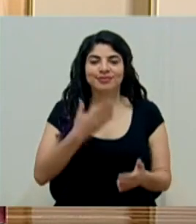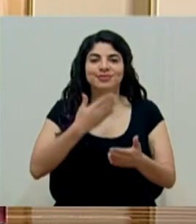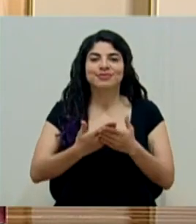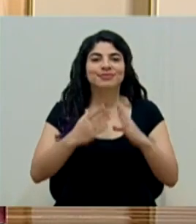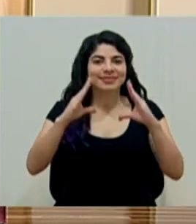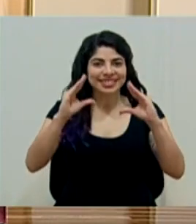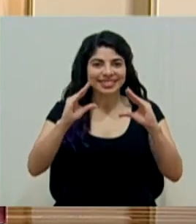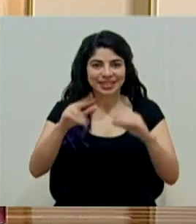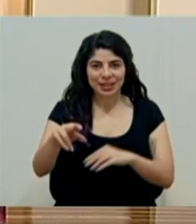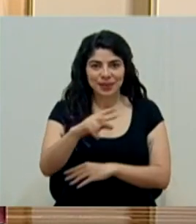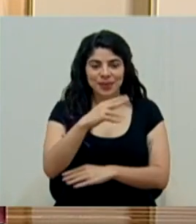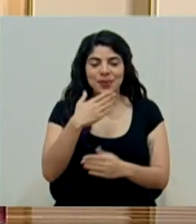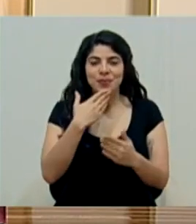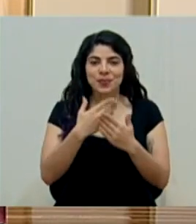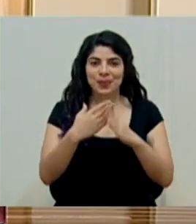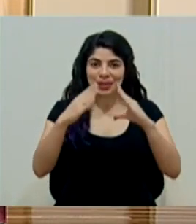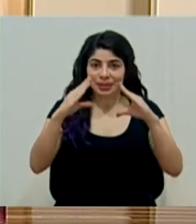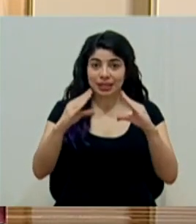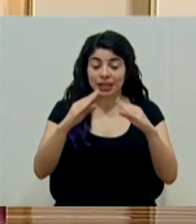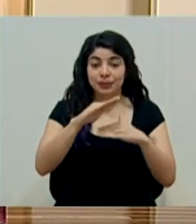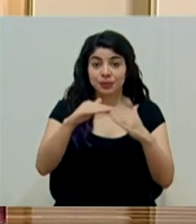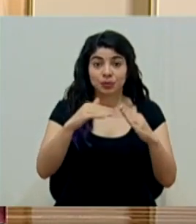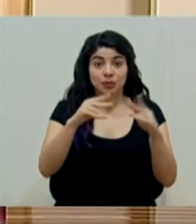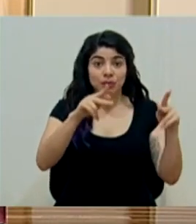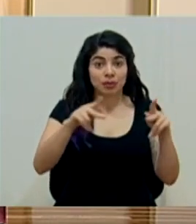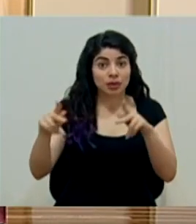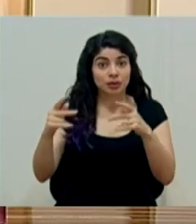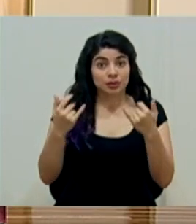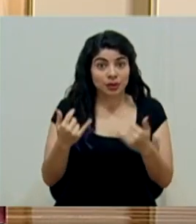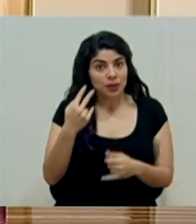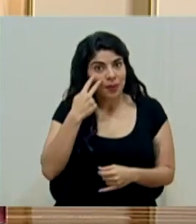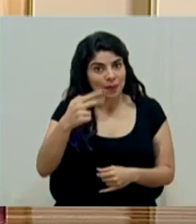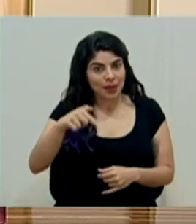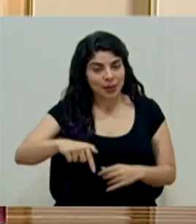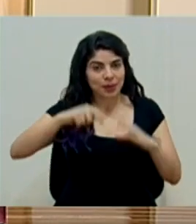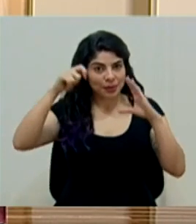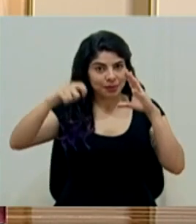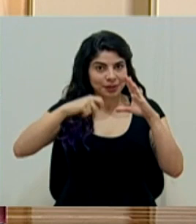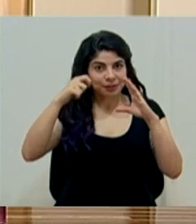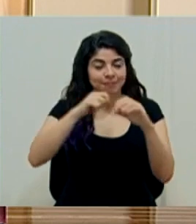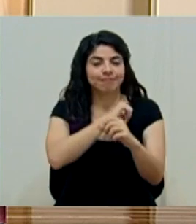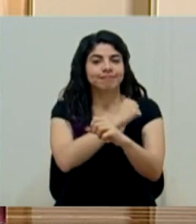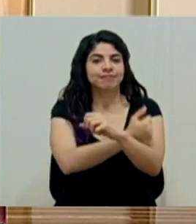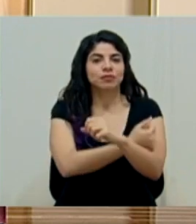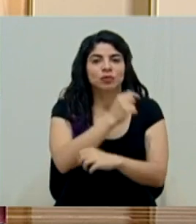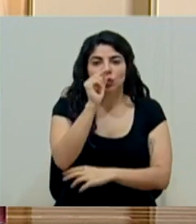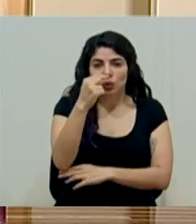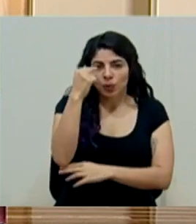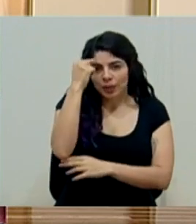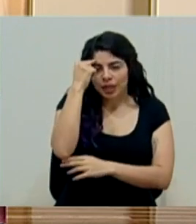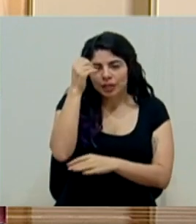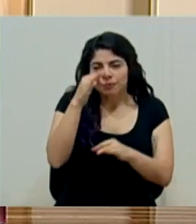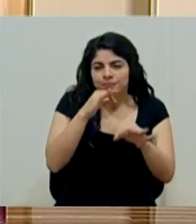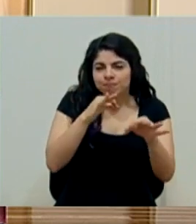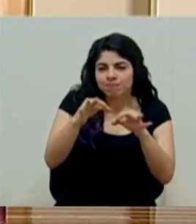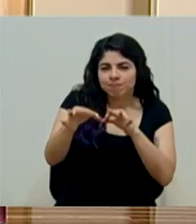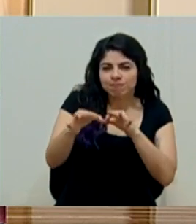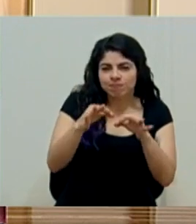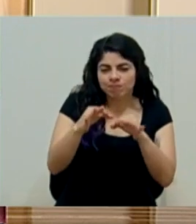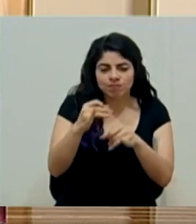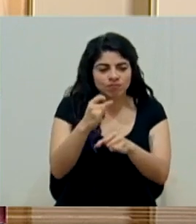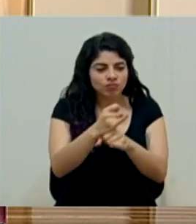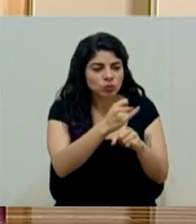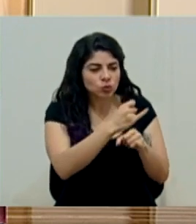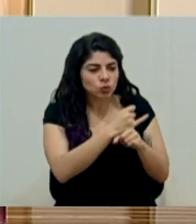Muy buenas tardes, colegas, y muy buenas tardes a quienes nos sintonizan en esta transmisión, en donde las autoridades de gobierno detallan el